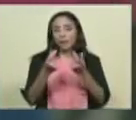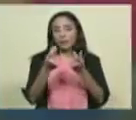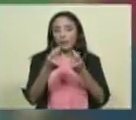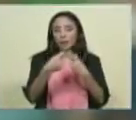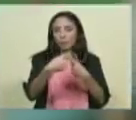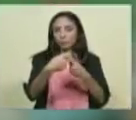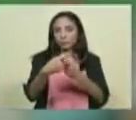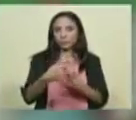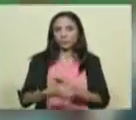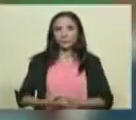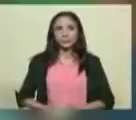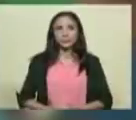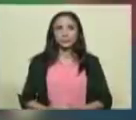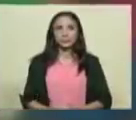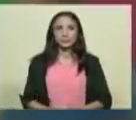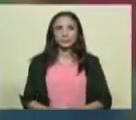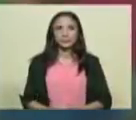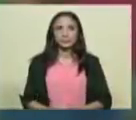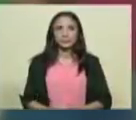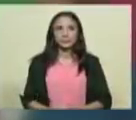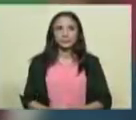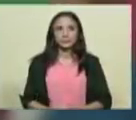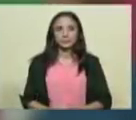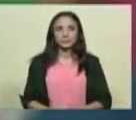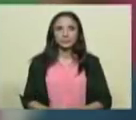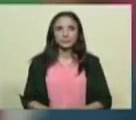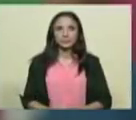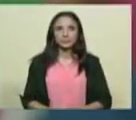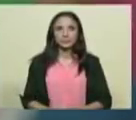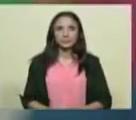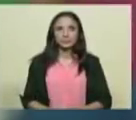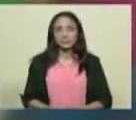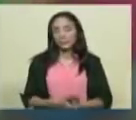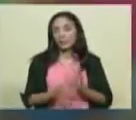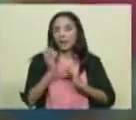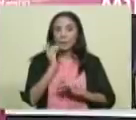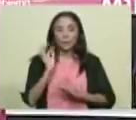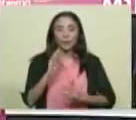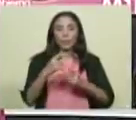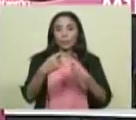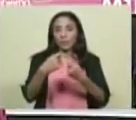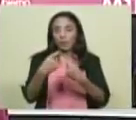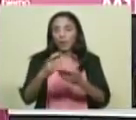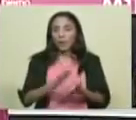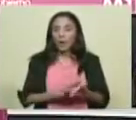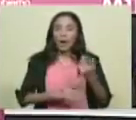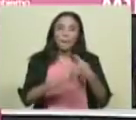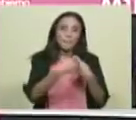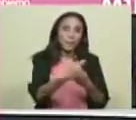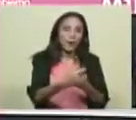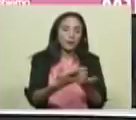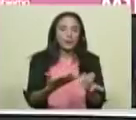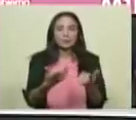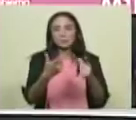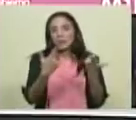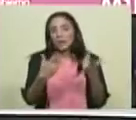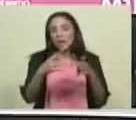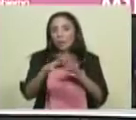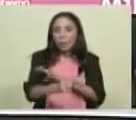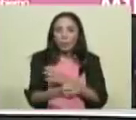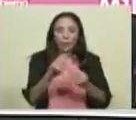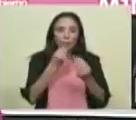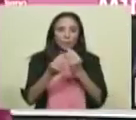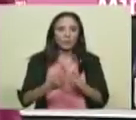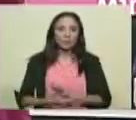digital. Y tú en tu billetera digital haces lo que necesites hacer, pagar aquí, pagar allá. Si